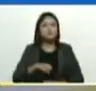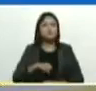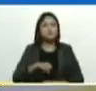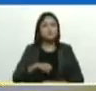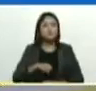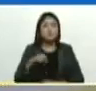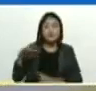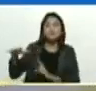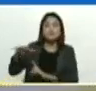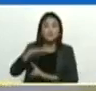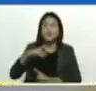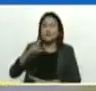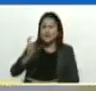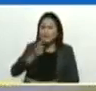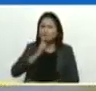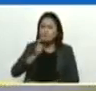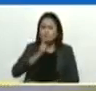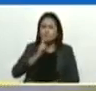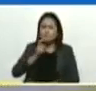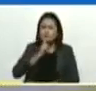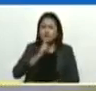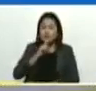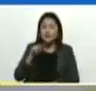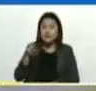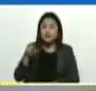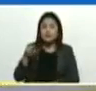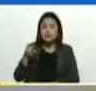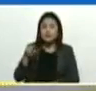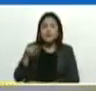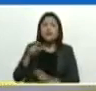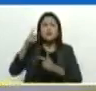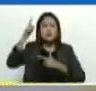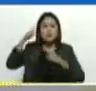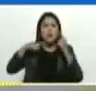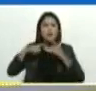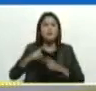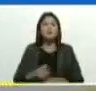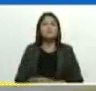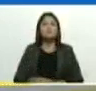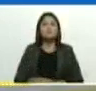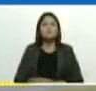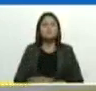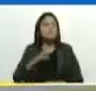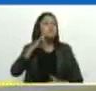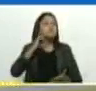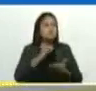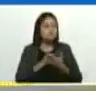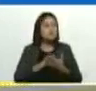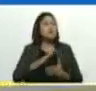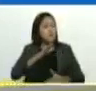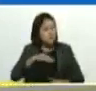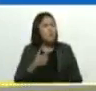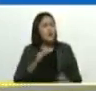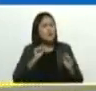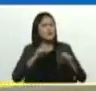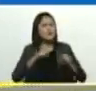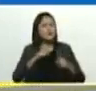retos sean inmensos. Chávez lo llevaba a la práctica cotidianamente.